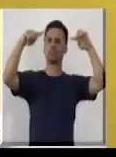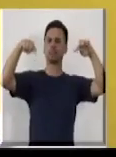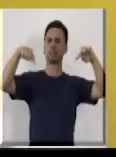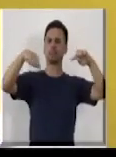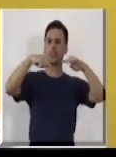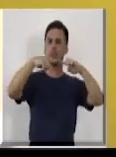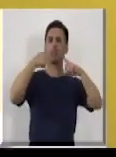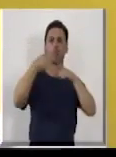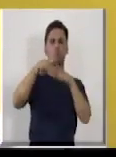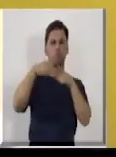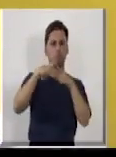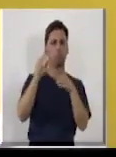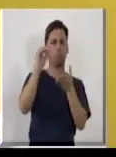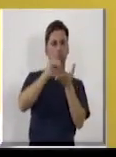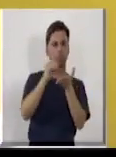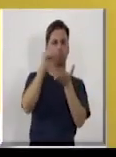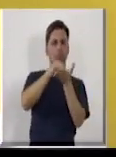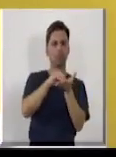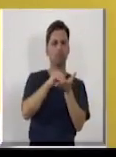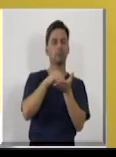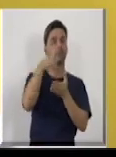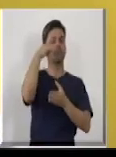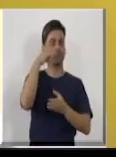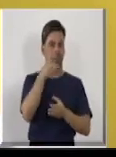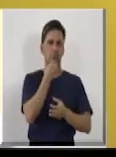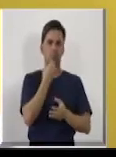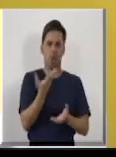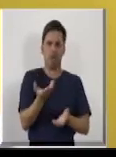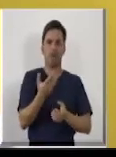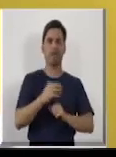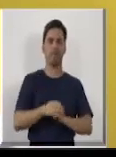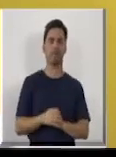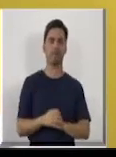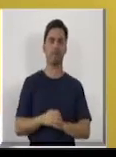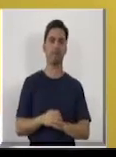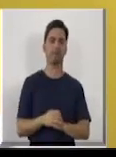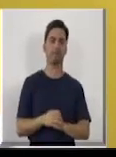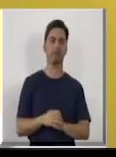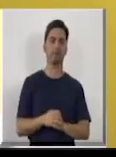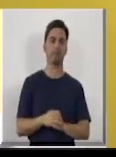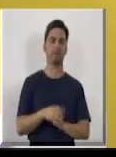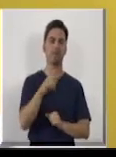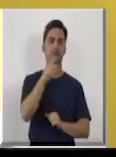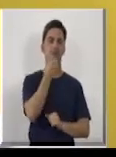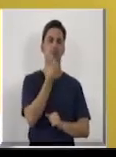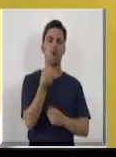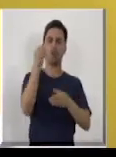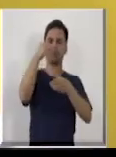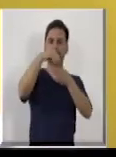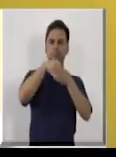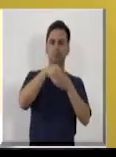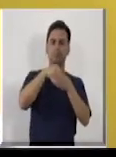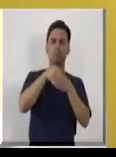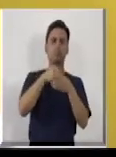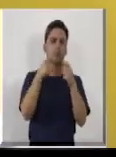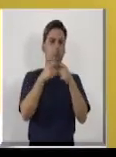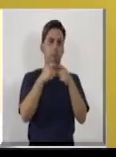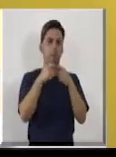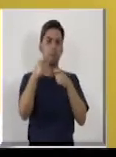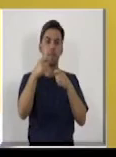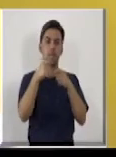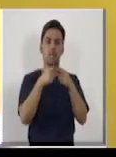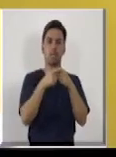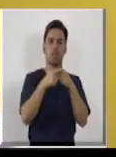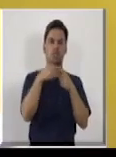otros instrumentos? Sí, lo podemos hacer, ¿no verdad? Podemos introducir instrumentos ¿de qué? De medición. Por